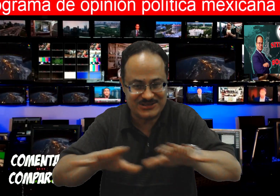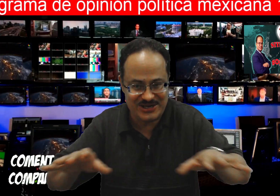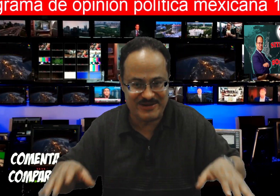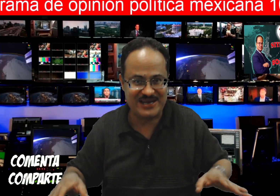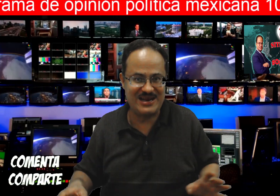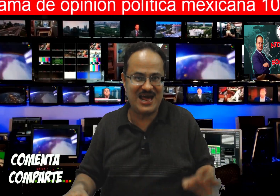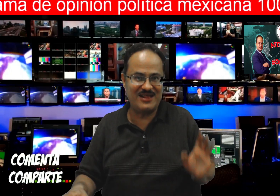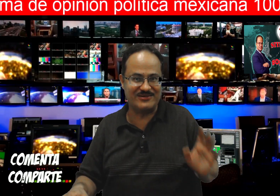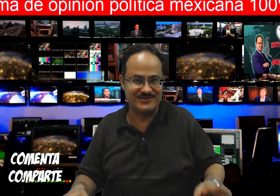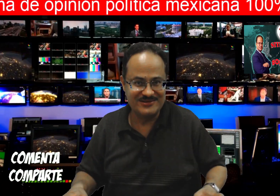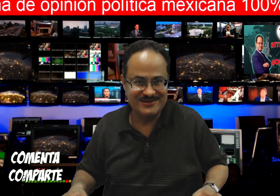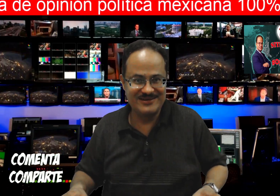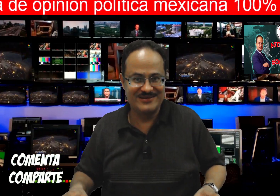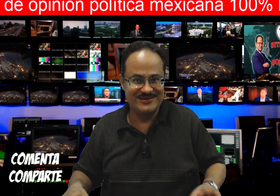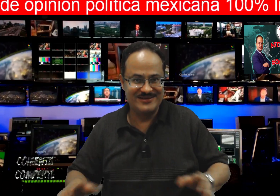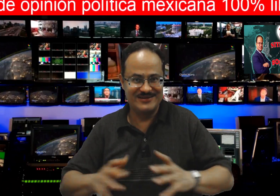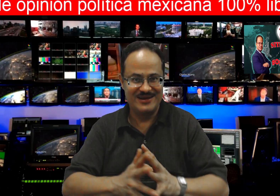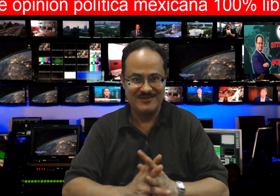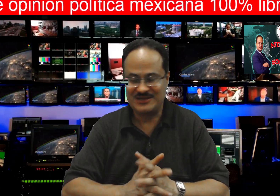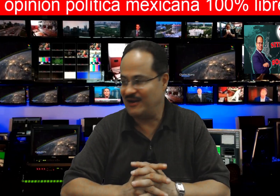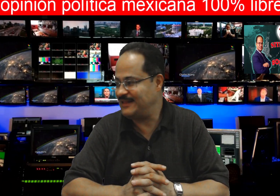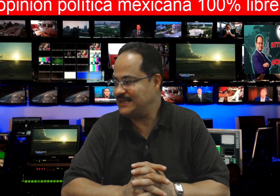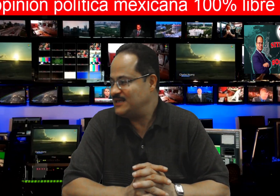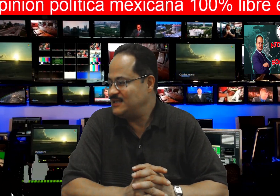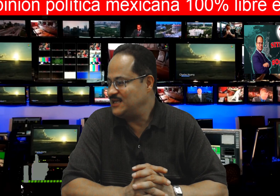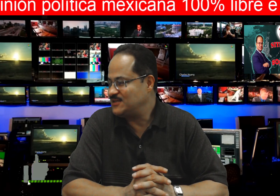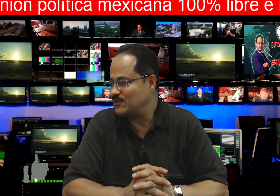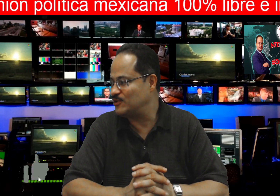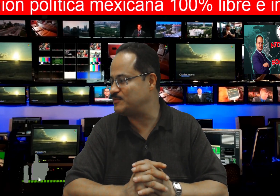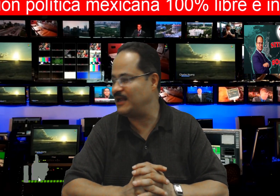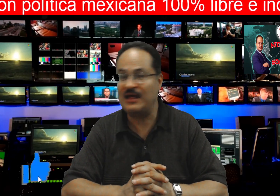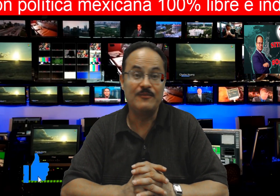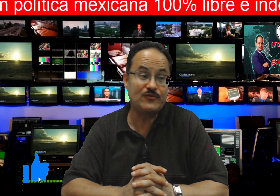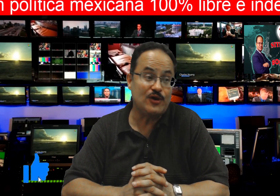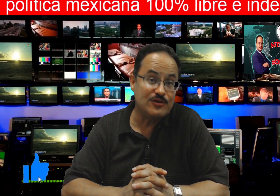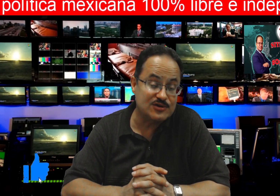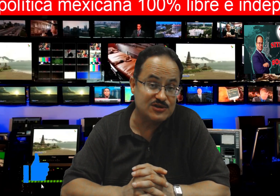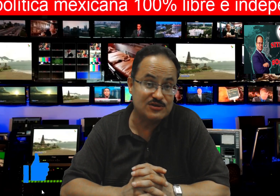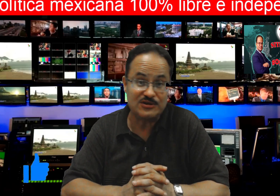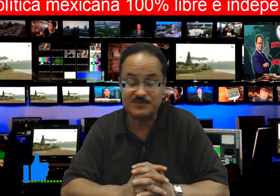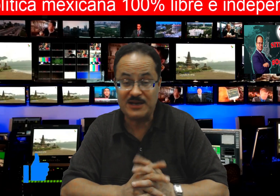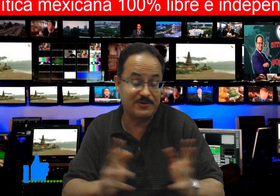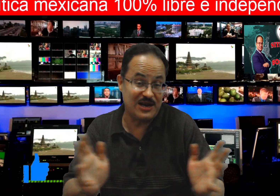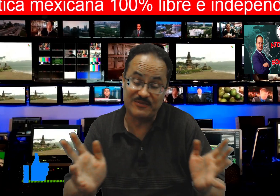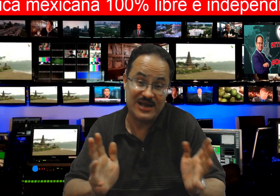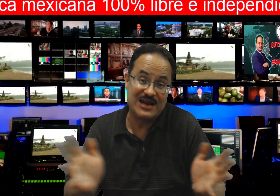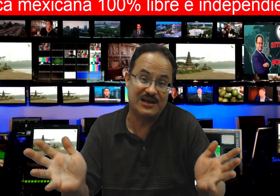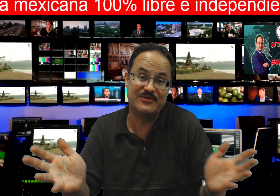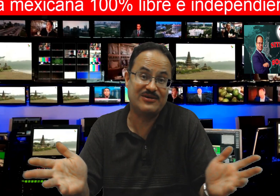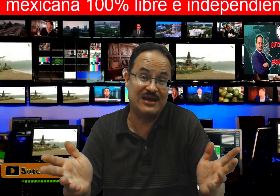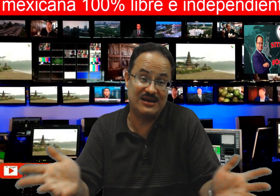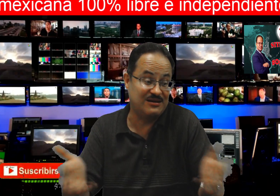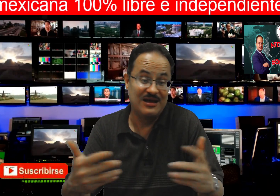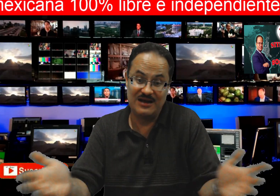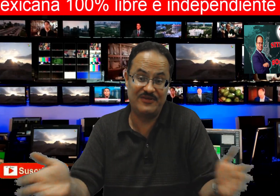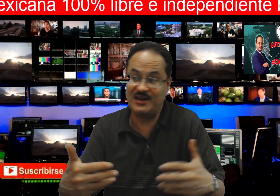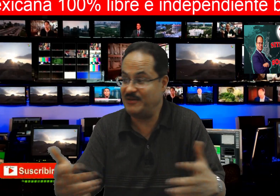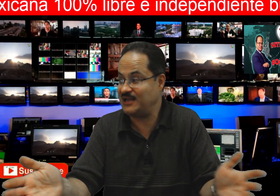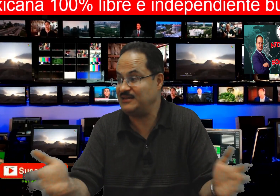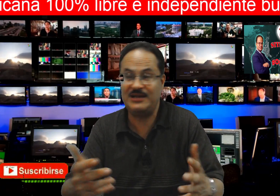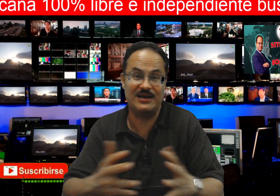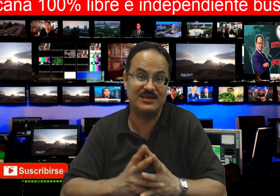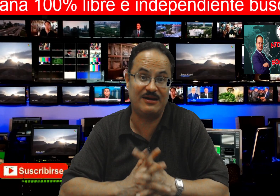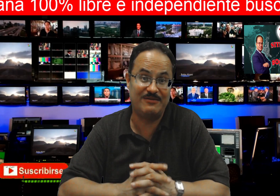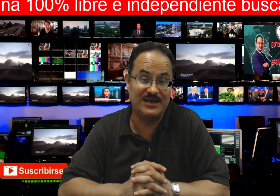me lo estoy imaginando a la hora de hacer el censo todos van a todos todos van a apoyar a morena ni modo que ante la